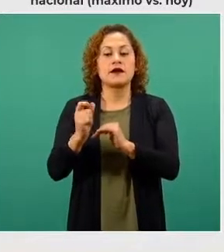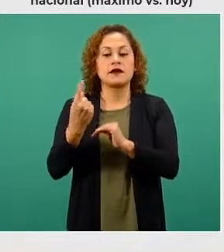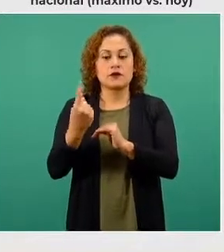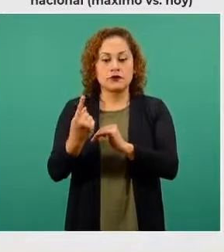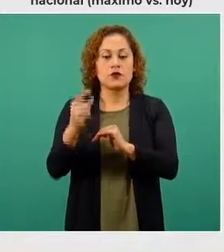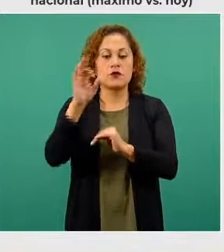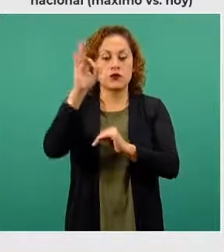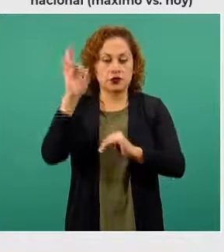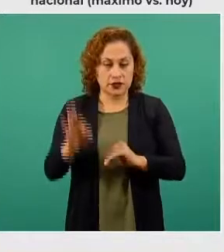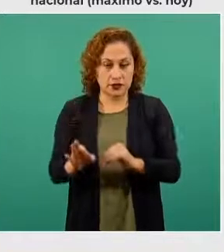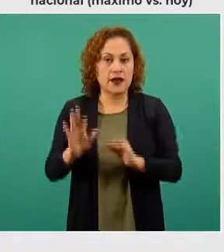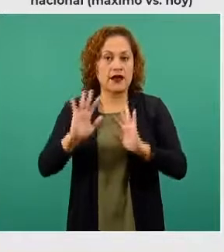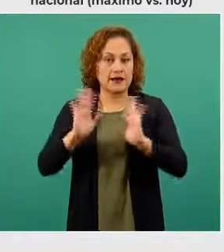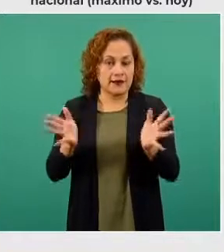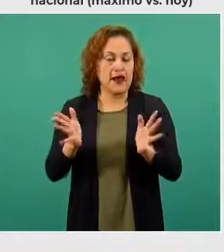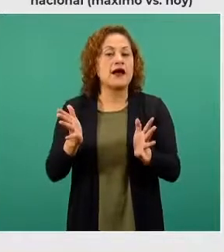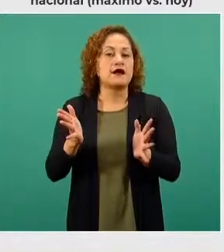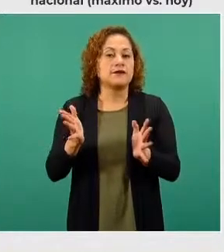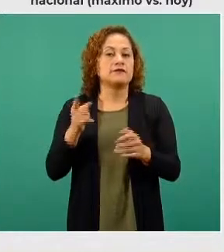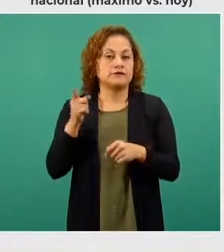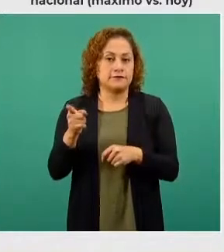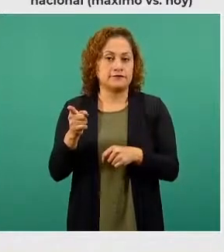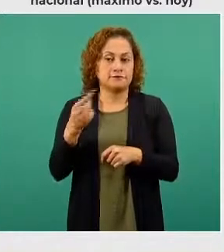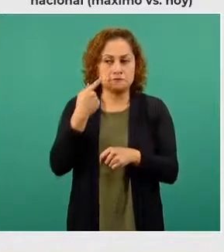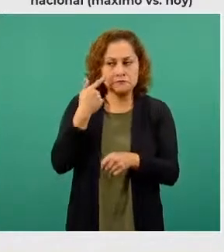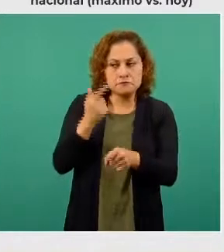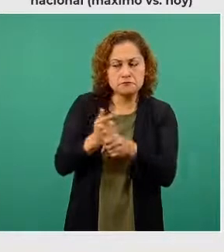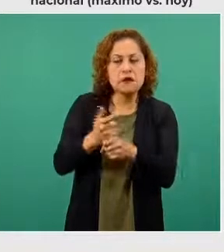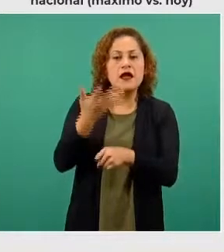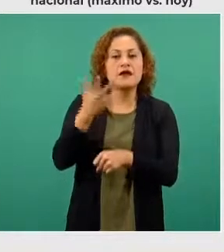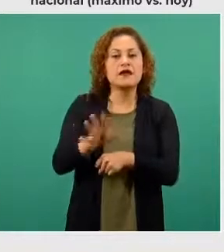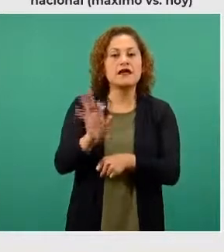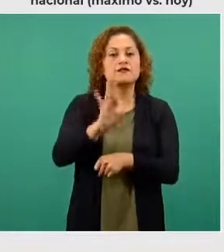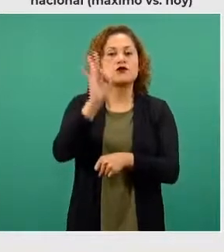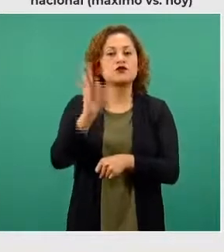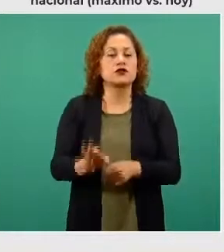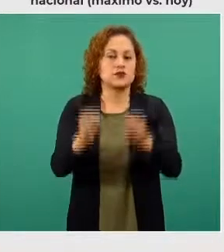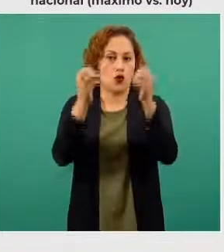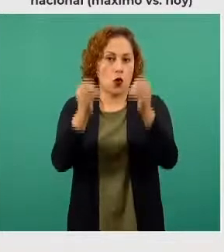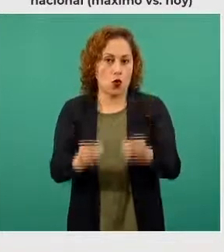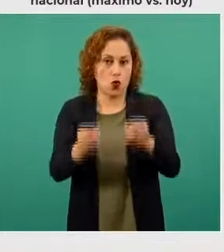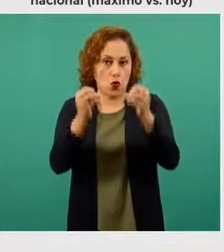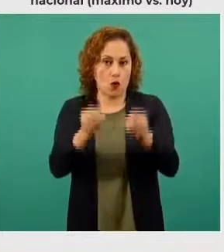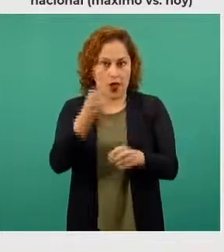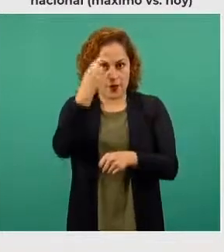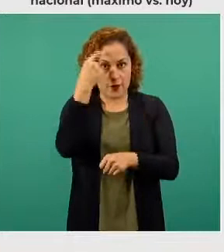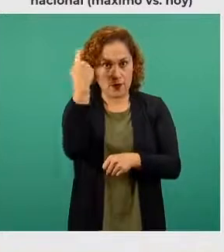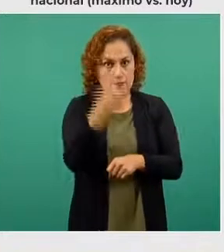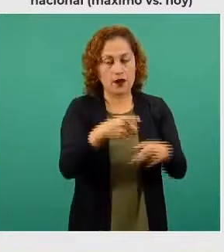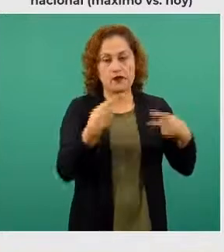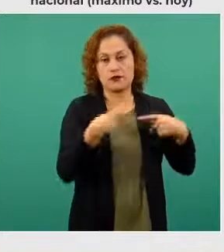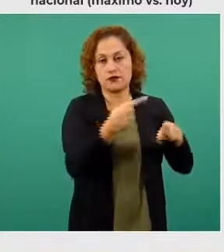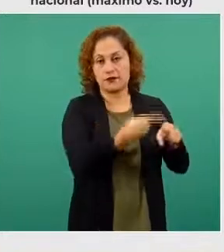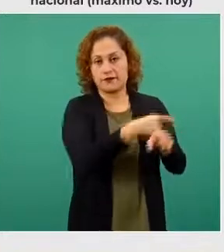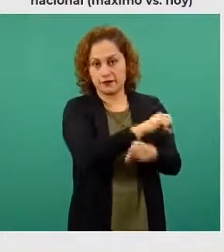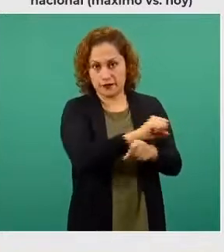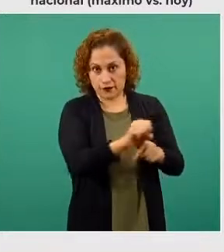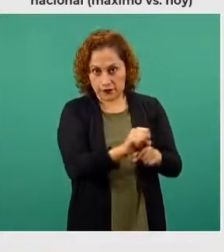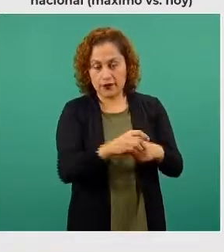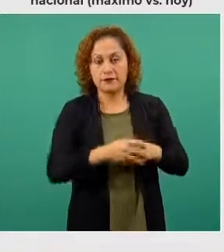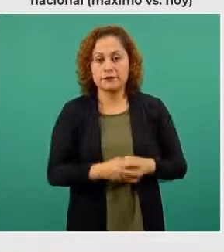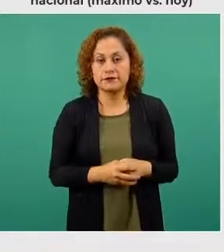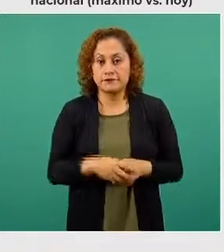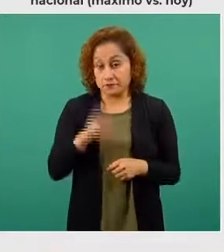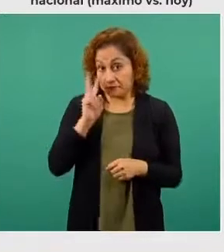este momento representado por un 10% de ocupación las camas generales, y también tenemos que